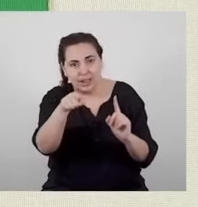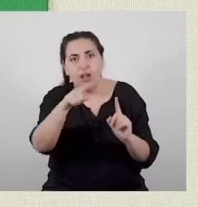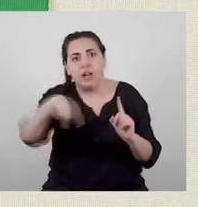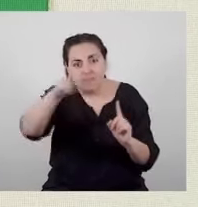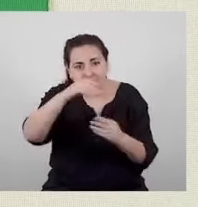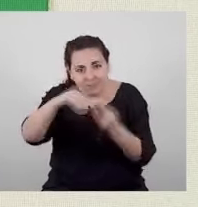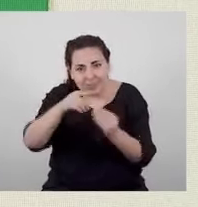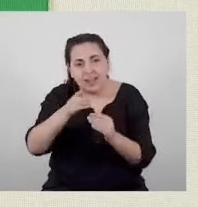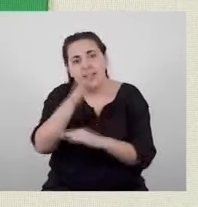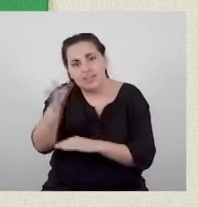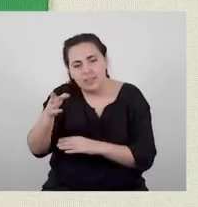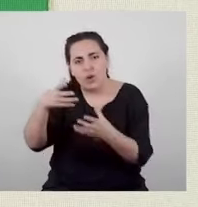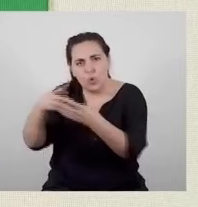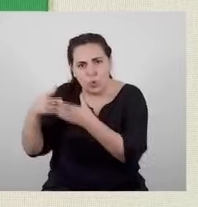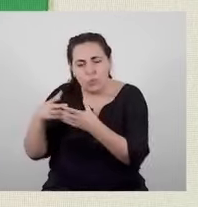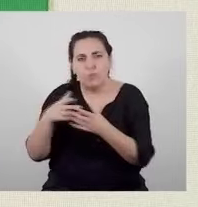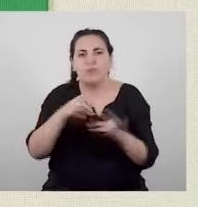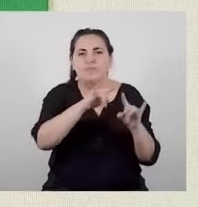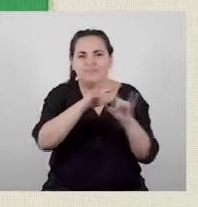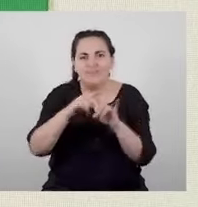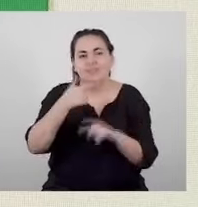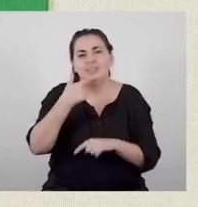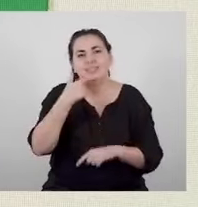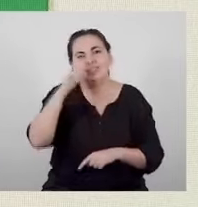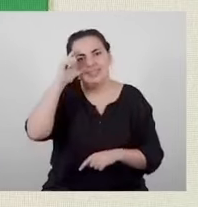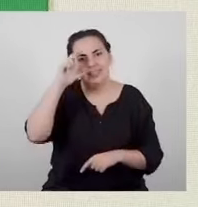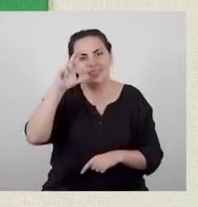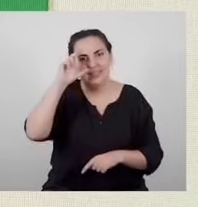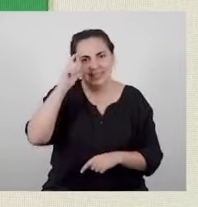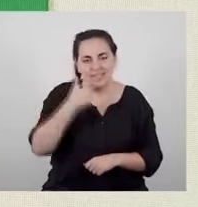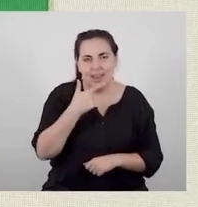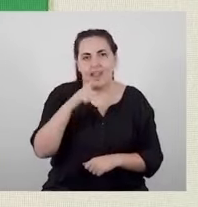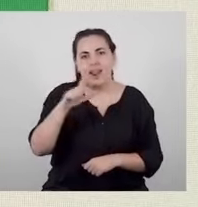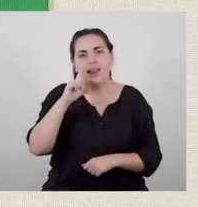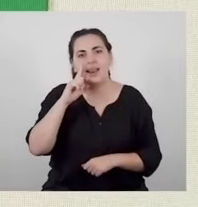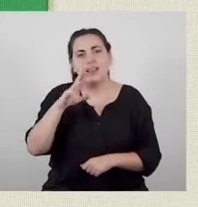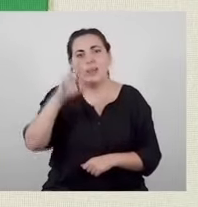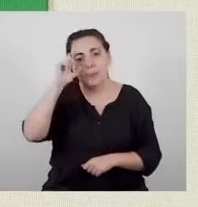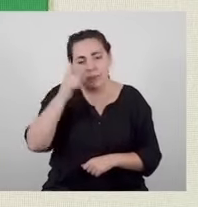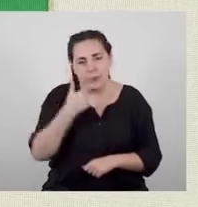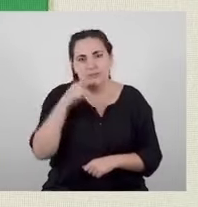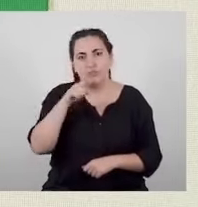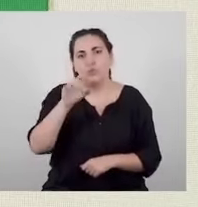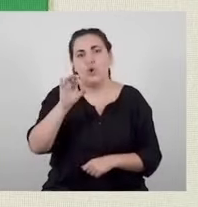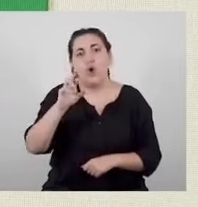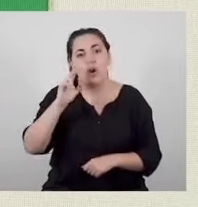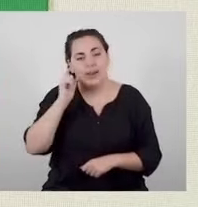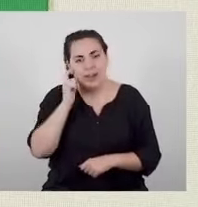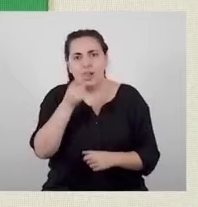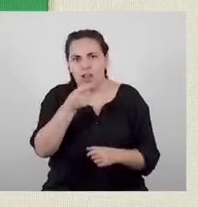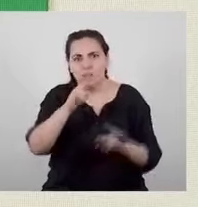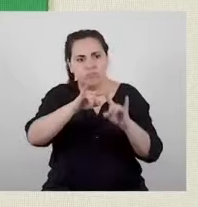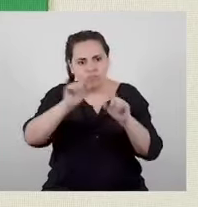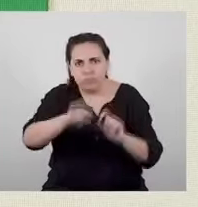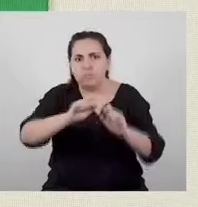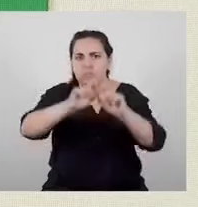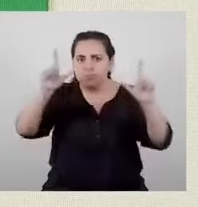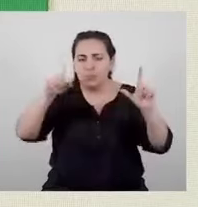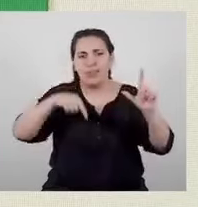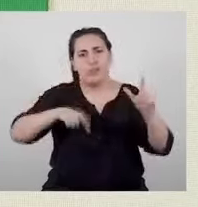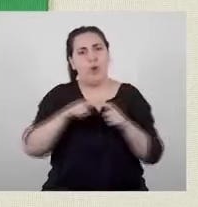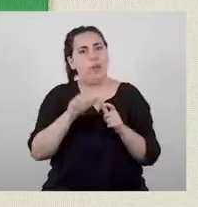entrá en www.sereslibres.org esto es más que un programa esto es un una multiplataforma